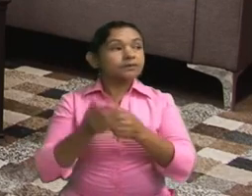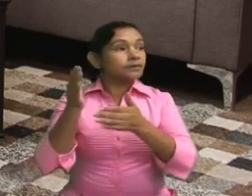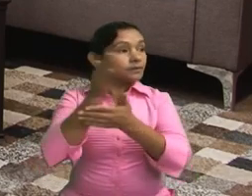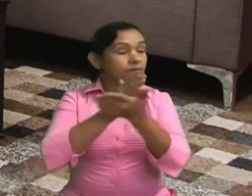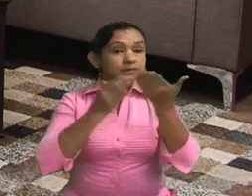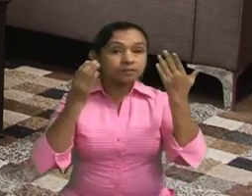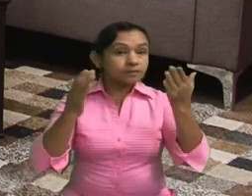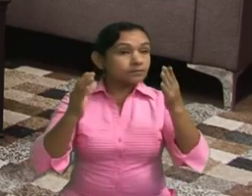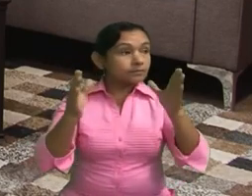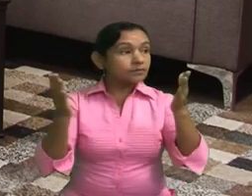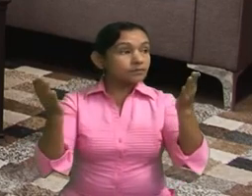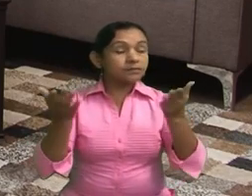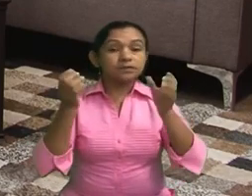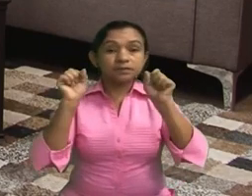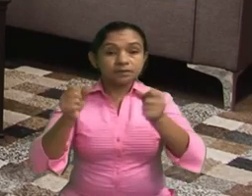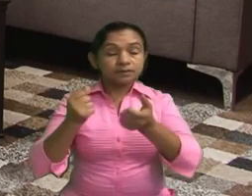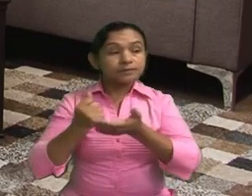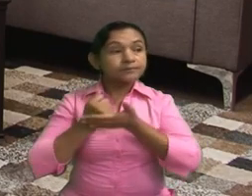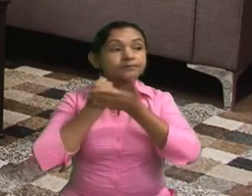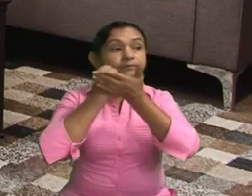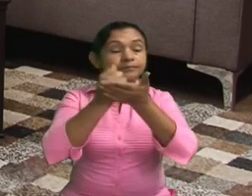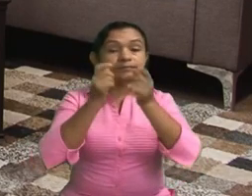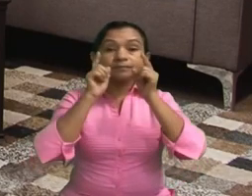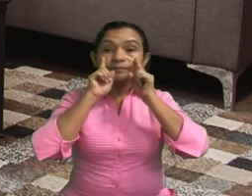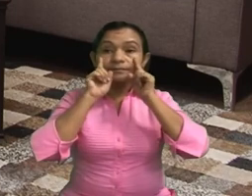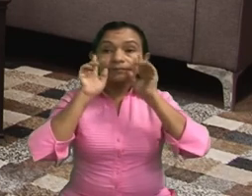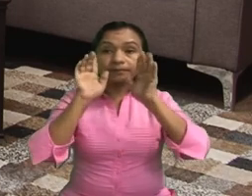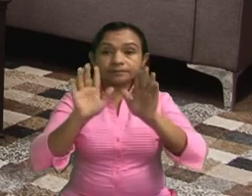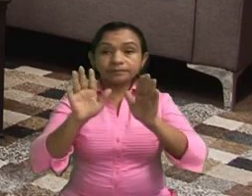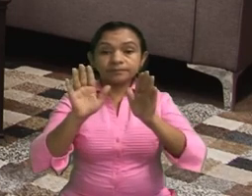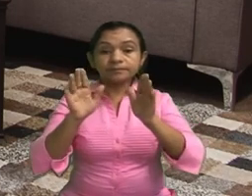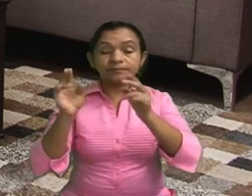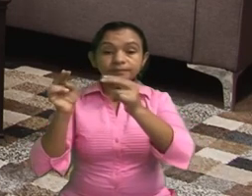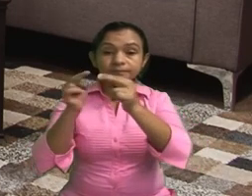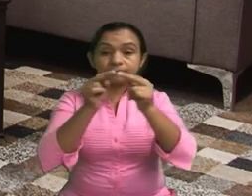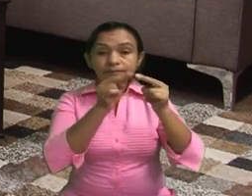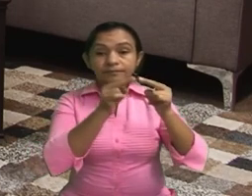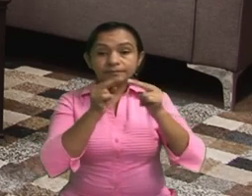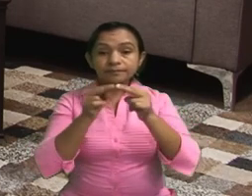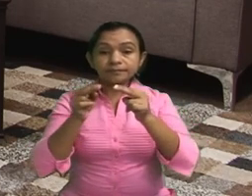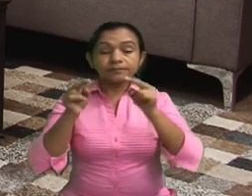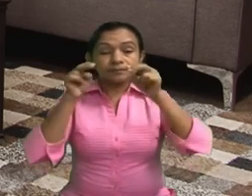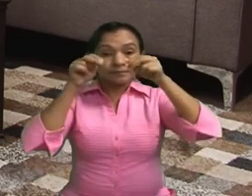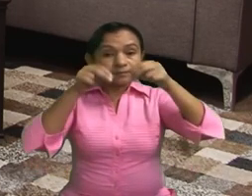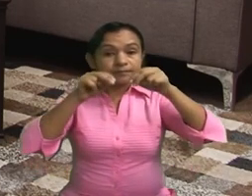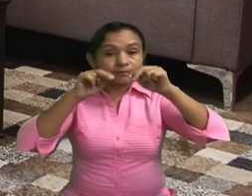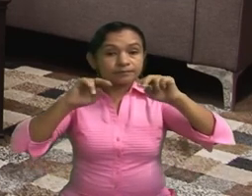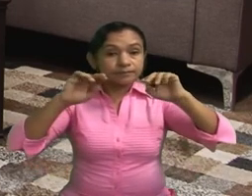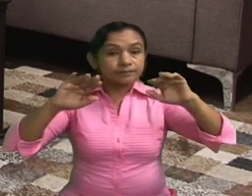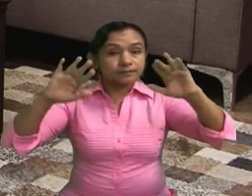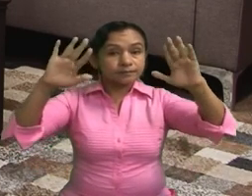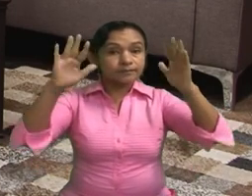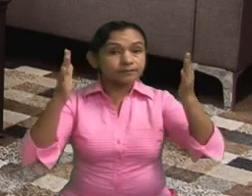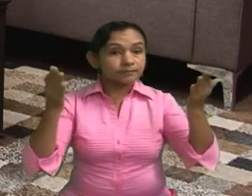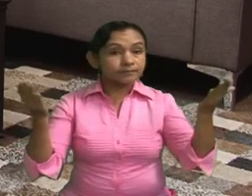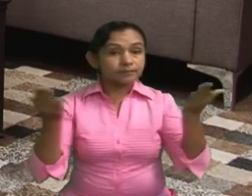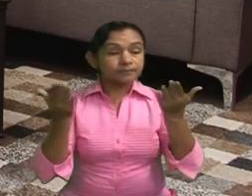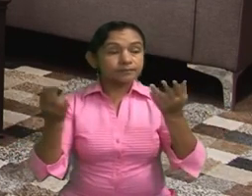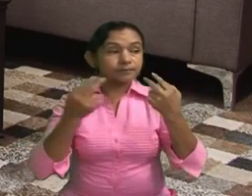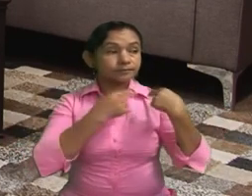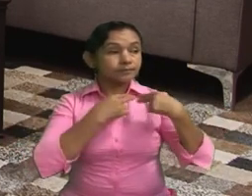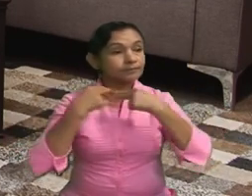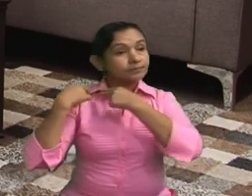situaciones pues que permiten la conservación y esa armonía con la naturaleza y los seres